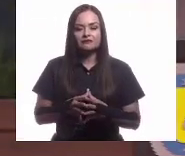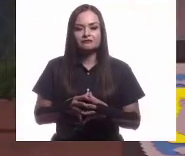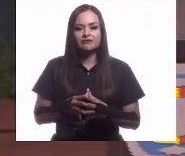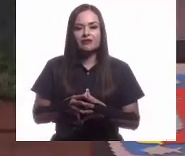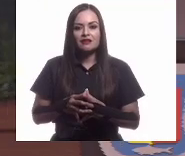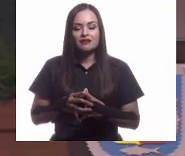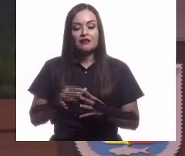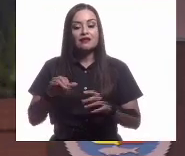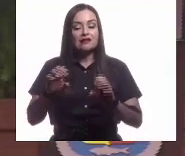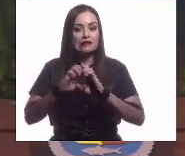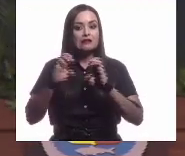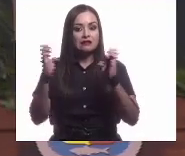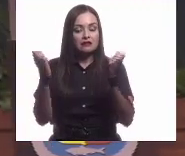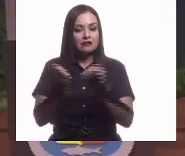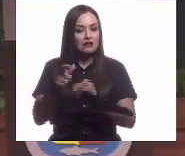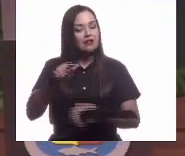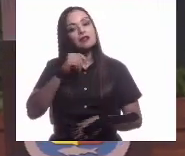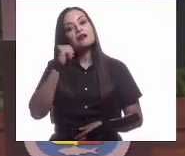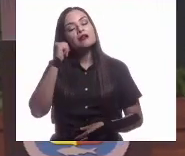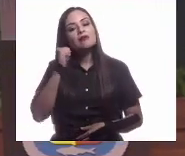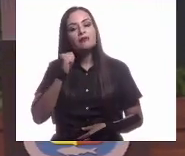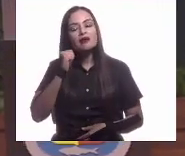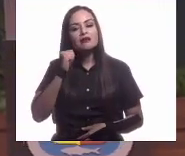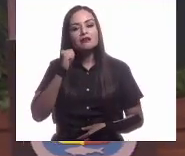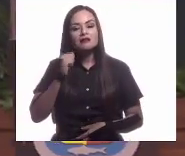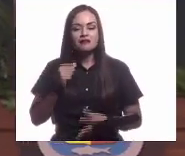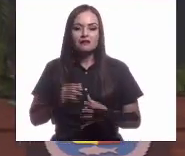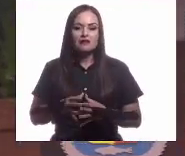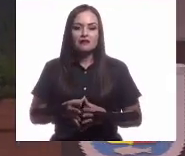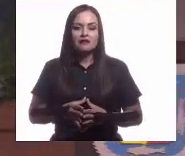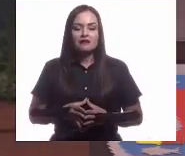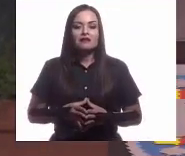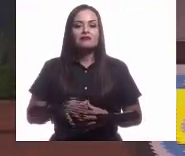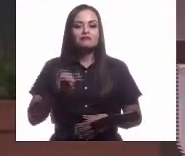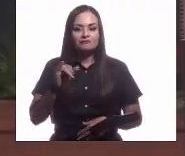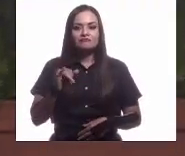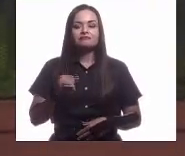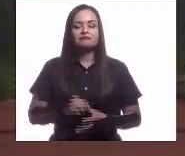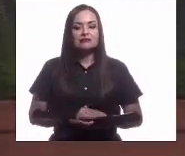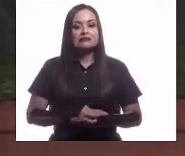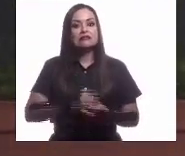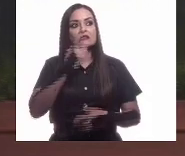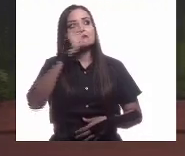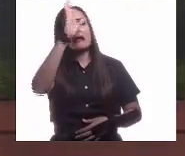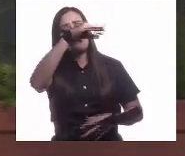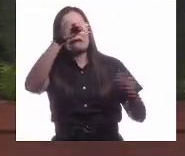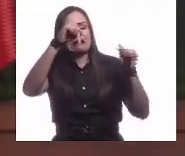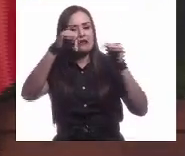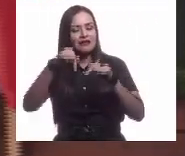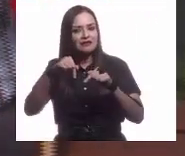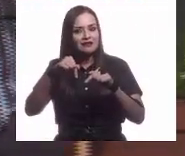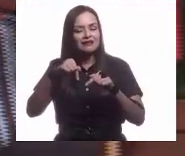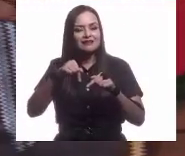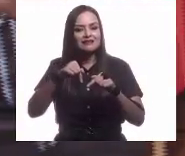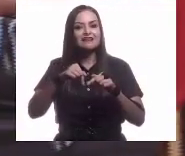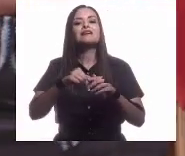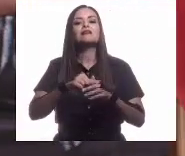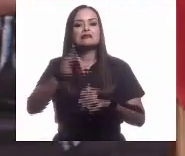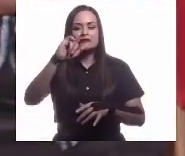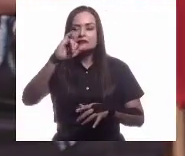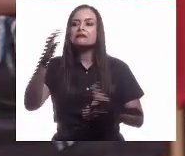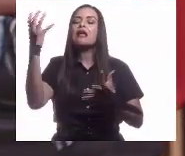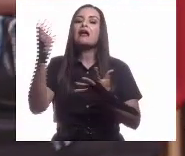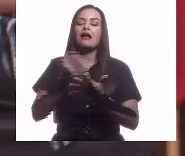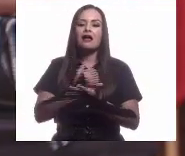Paz y logramos traer en un mismo año, que a veces hasta a mí me cuesta trabajo creer que lo logramos, pero lo logramos.